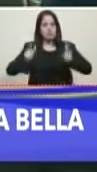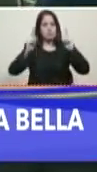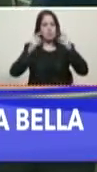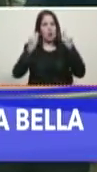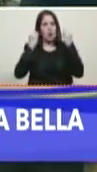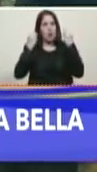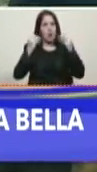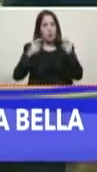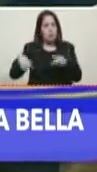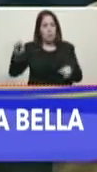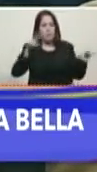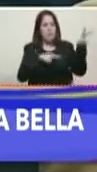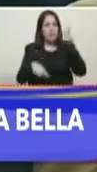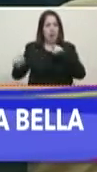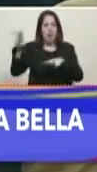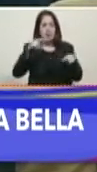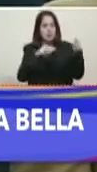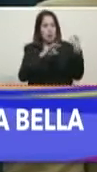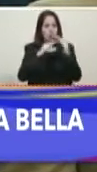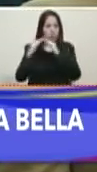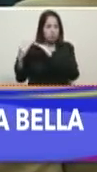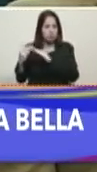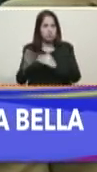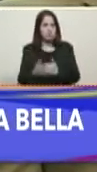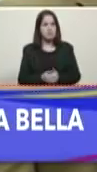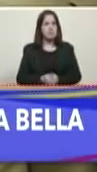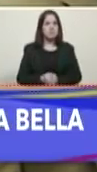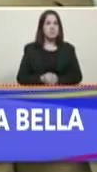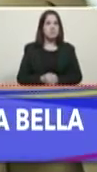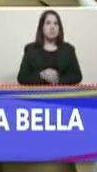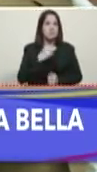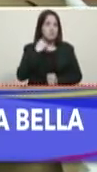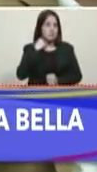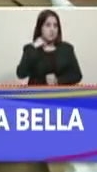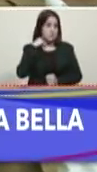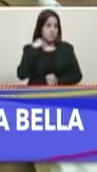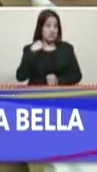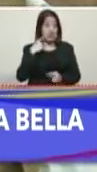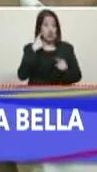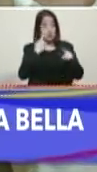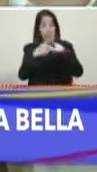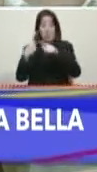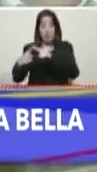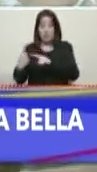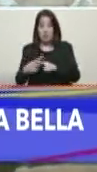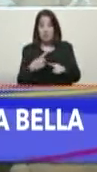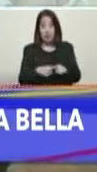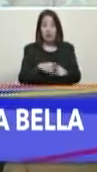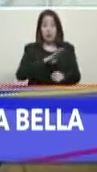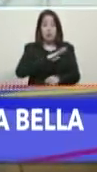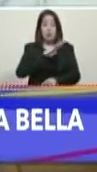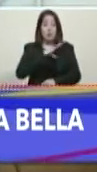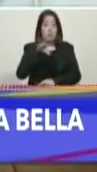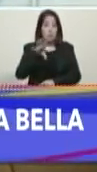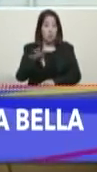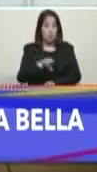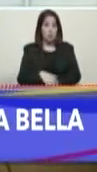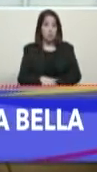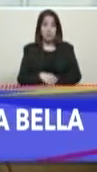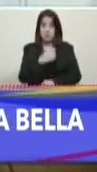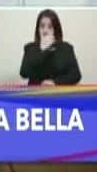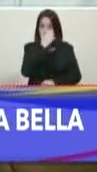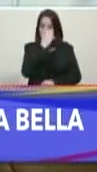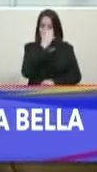villegas que ya habían identificado un conjunto de patrimonios el tema cultural es muy es muy